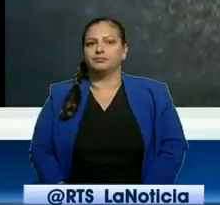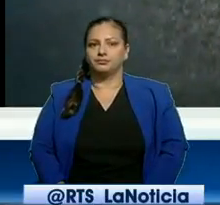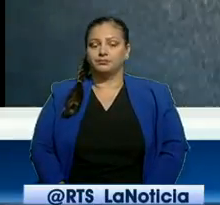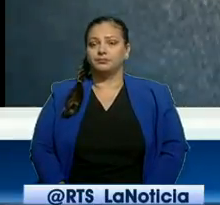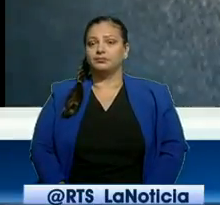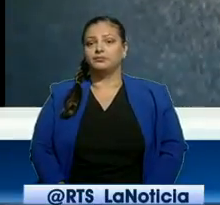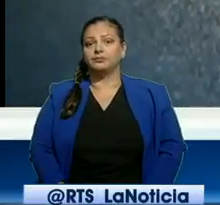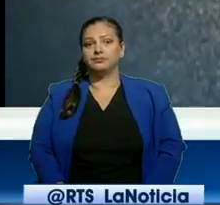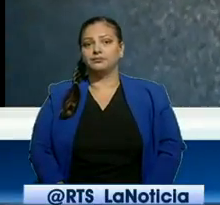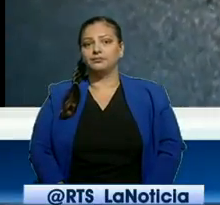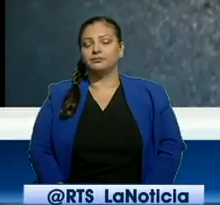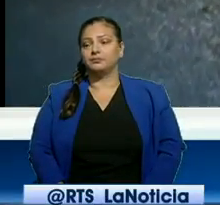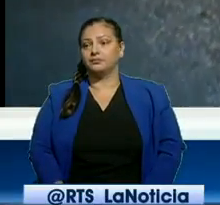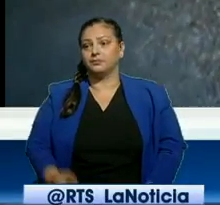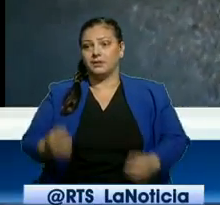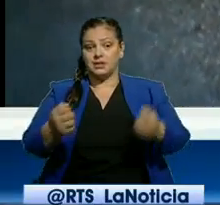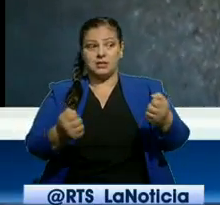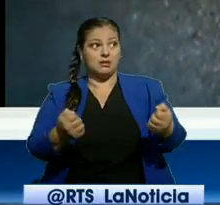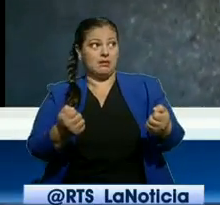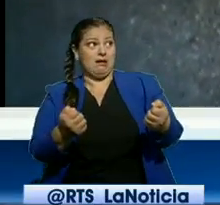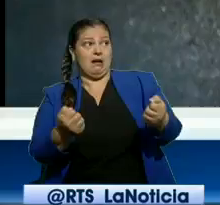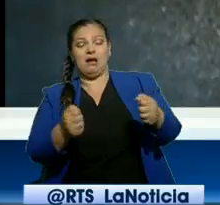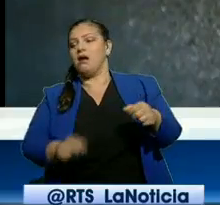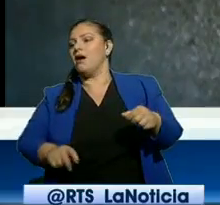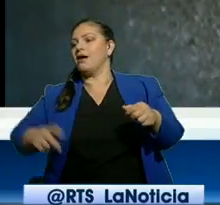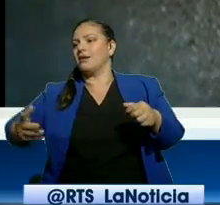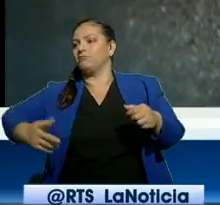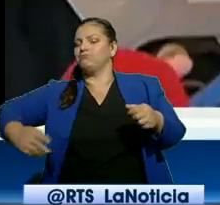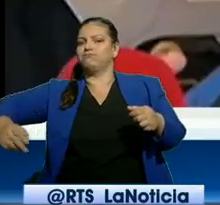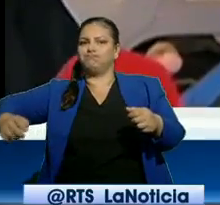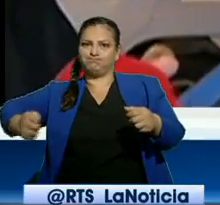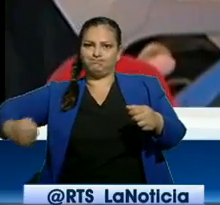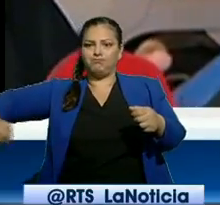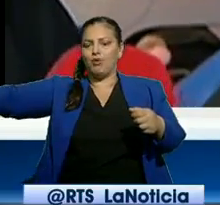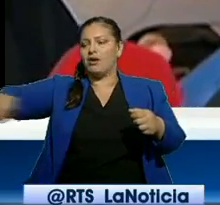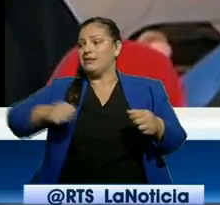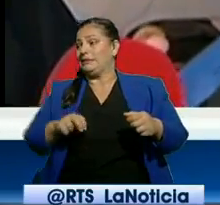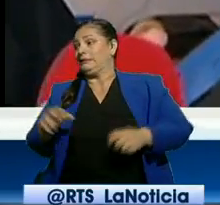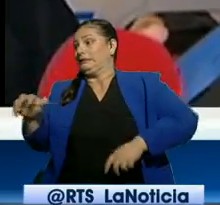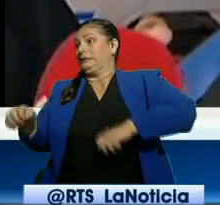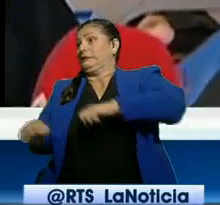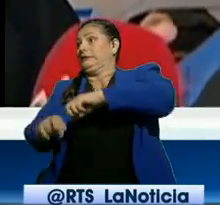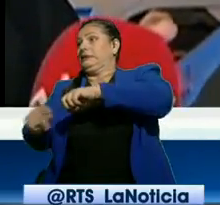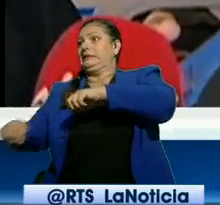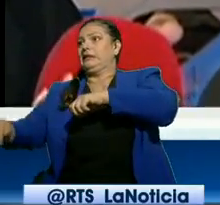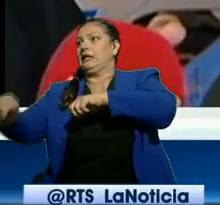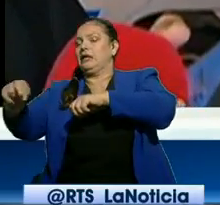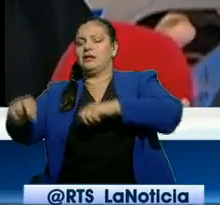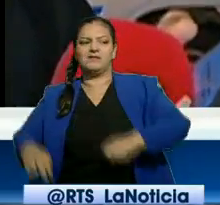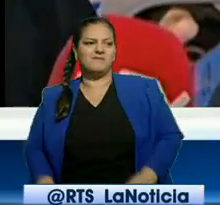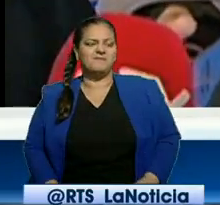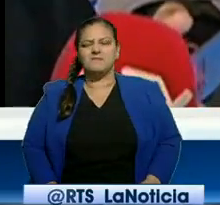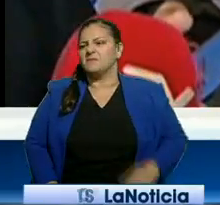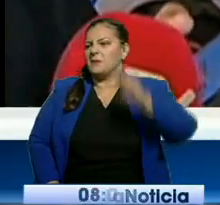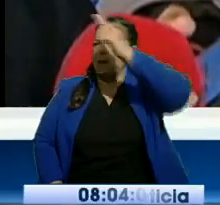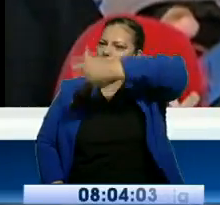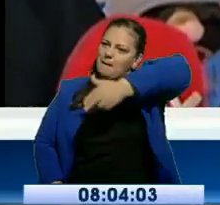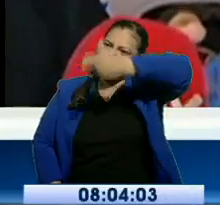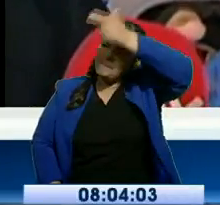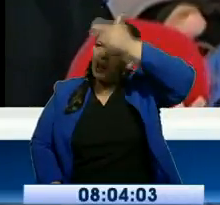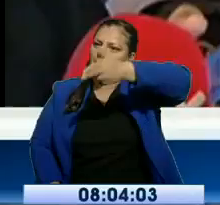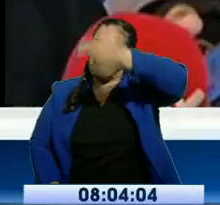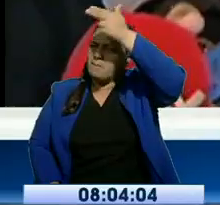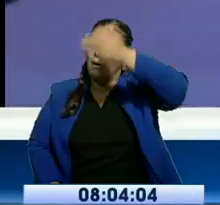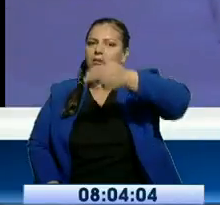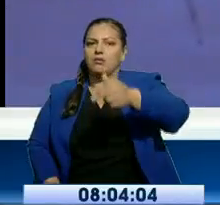escapar por la puerta del copiloto, pero en la calle lo remataron. Y es que por eso vemos que se encuentra a unos 5 metros más allá, tendido en la vía pública.